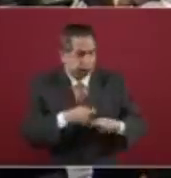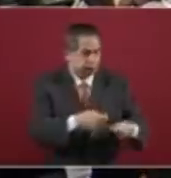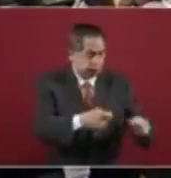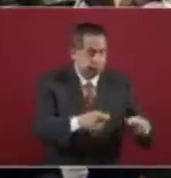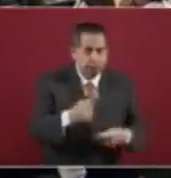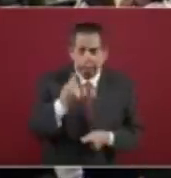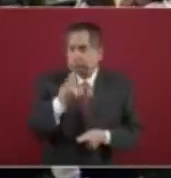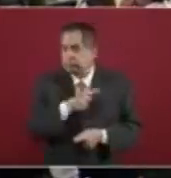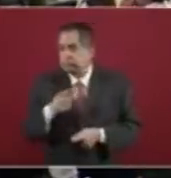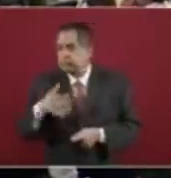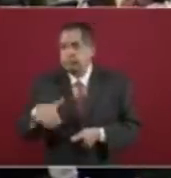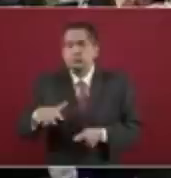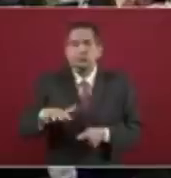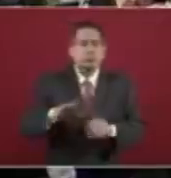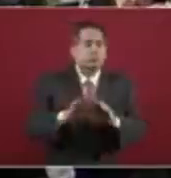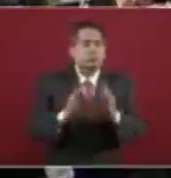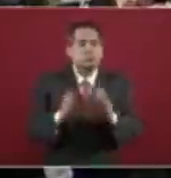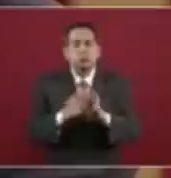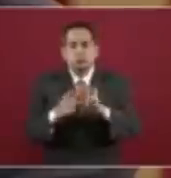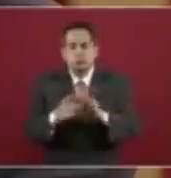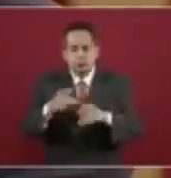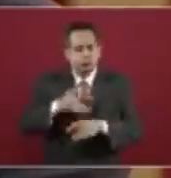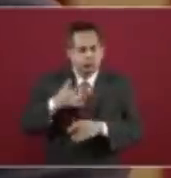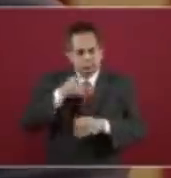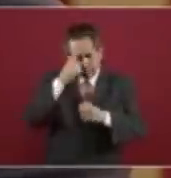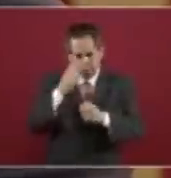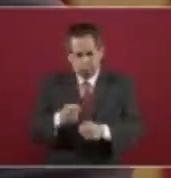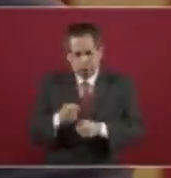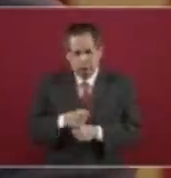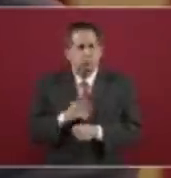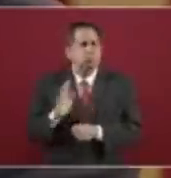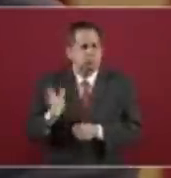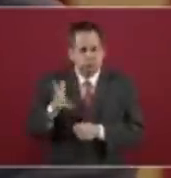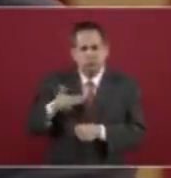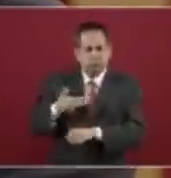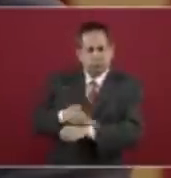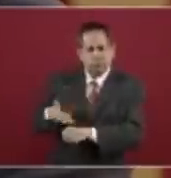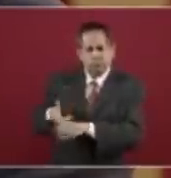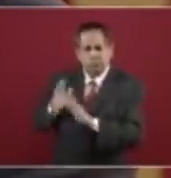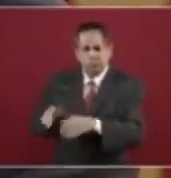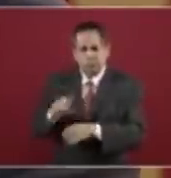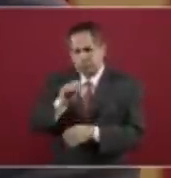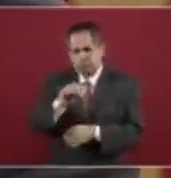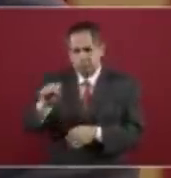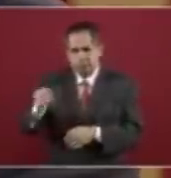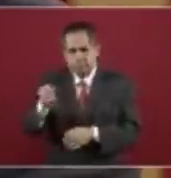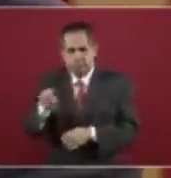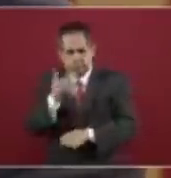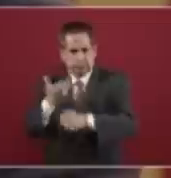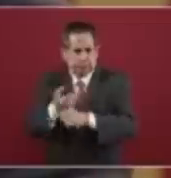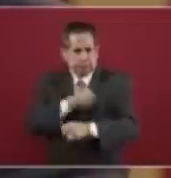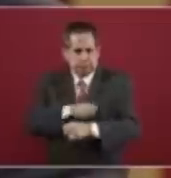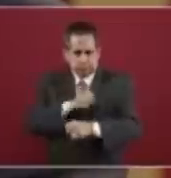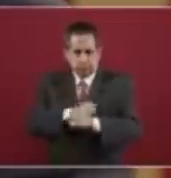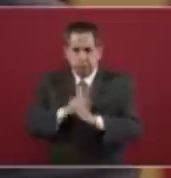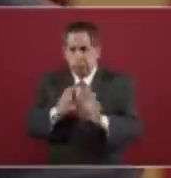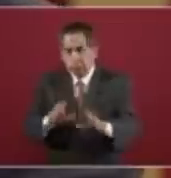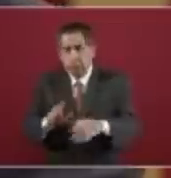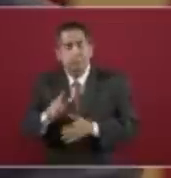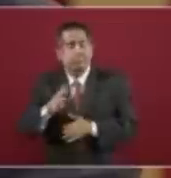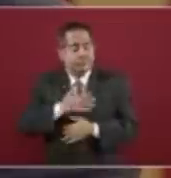buscar la forma. Estoy seguro que ya lo está haciendo la Secretaría de Salud. Lo que